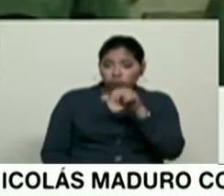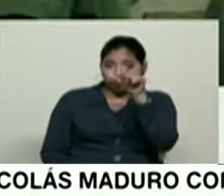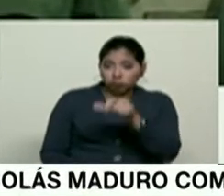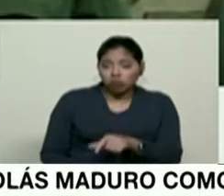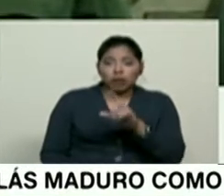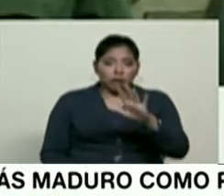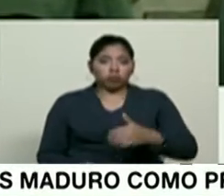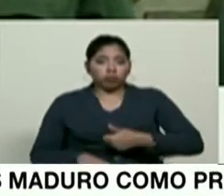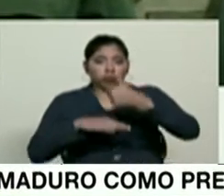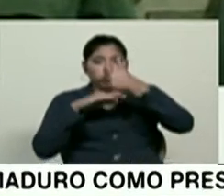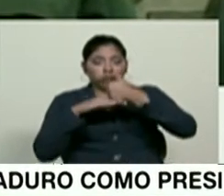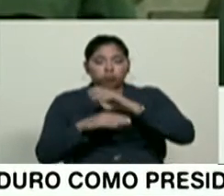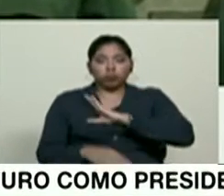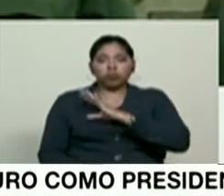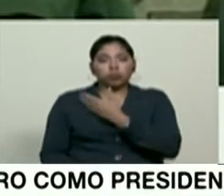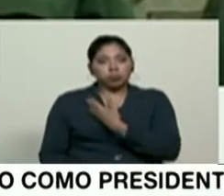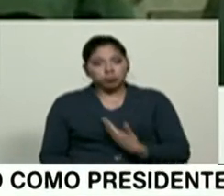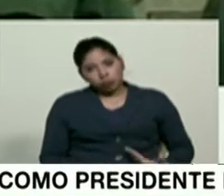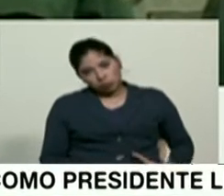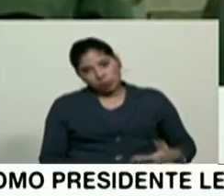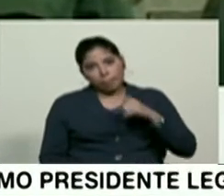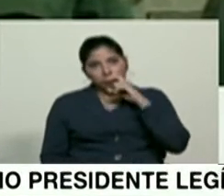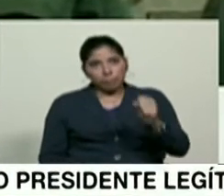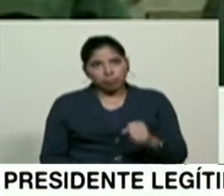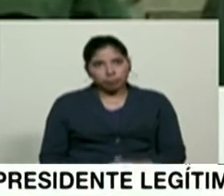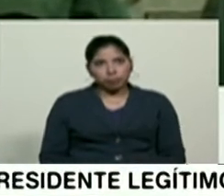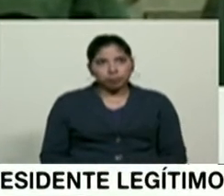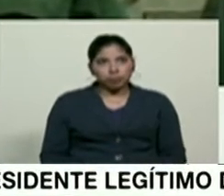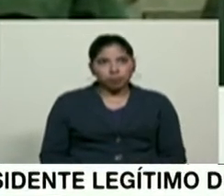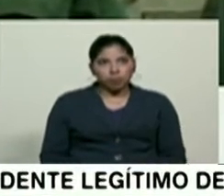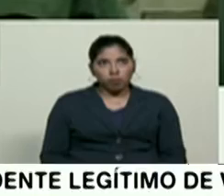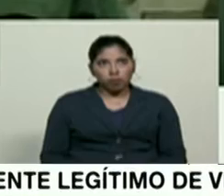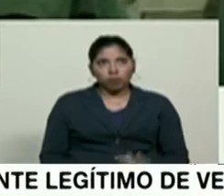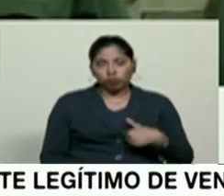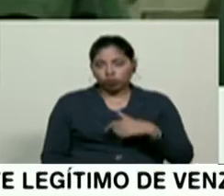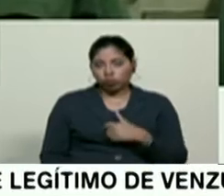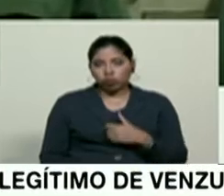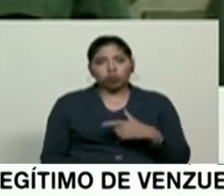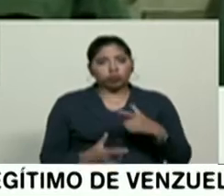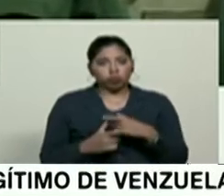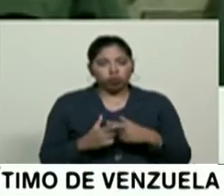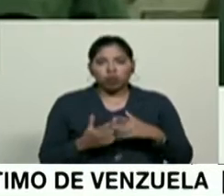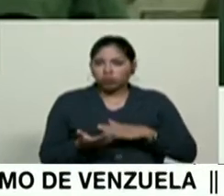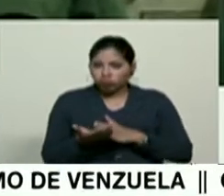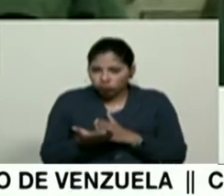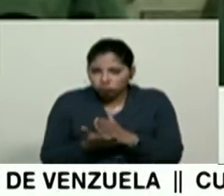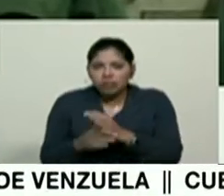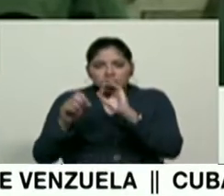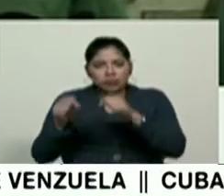comandante en jefe y por ende le profesamos nuestra lealtad y